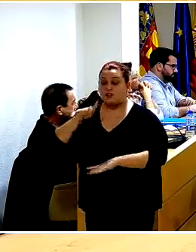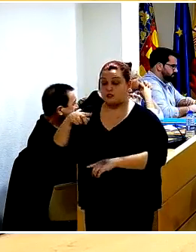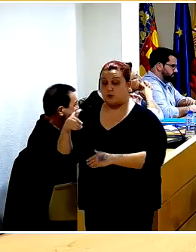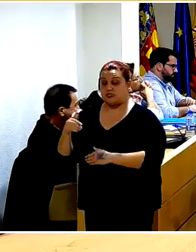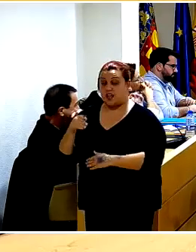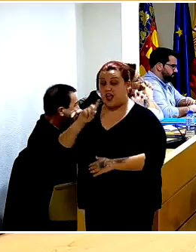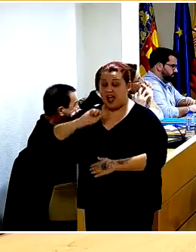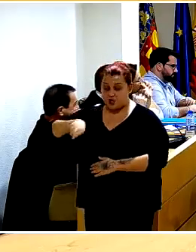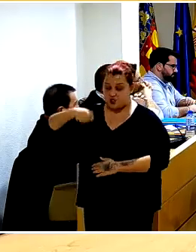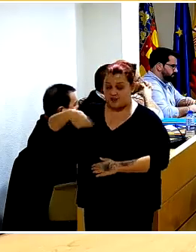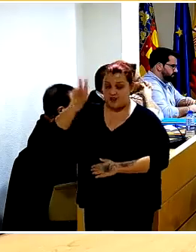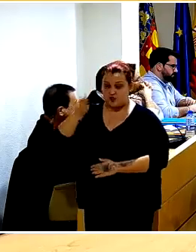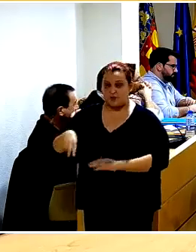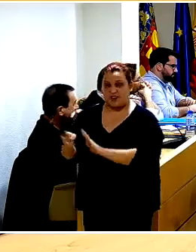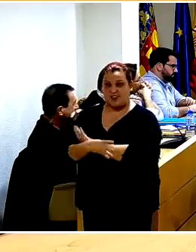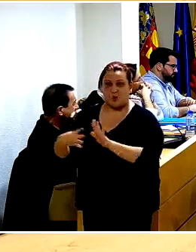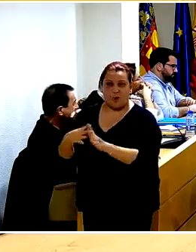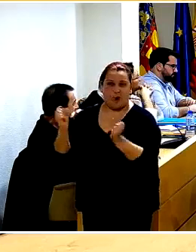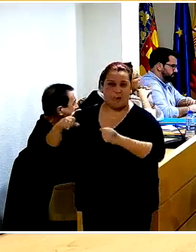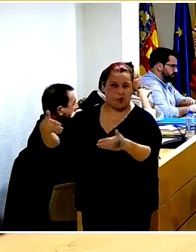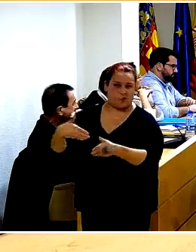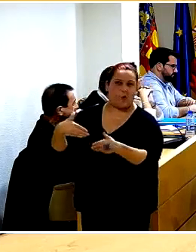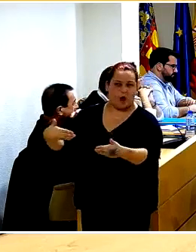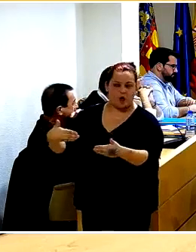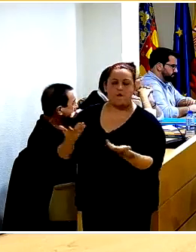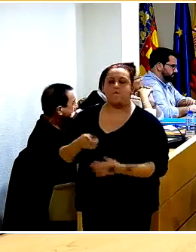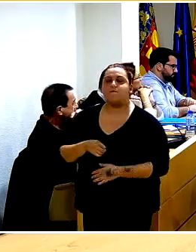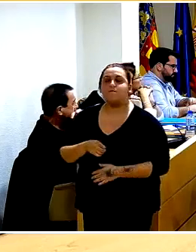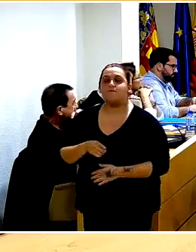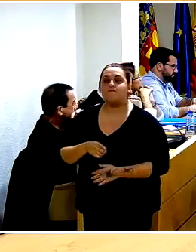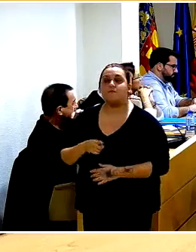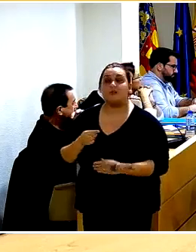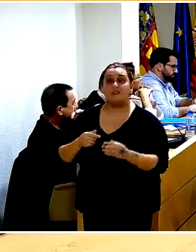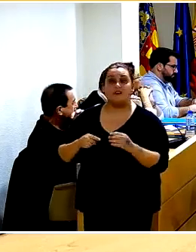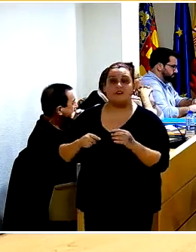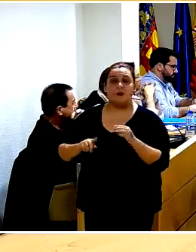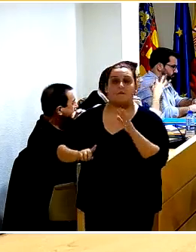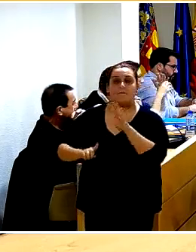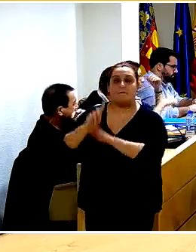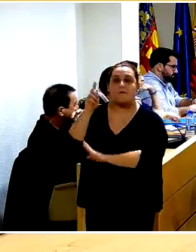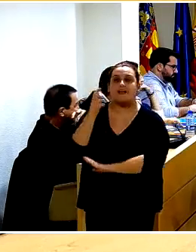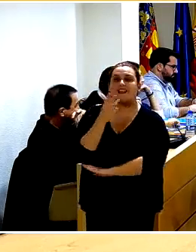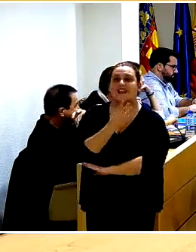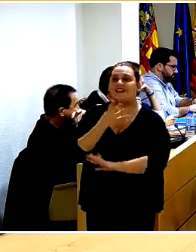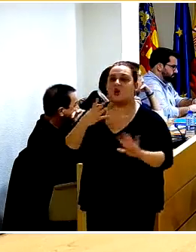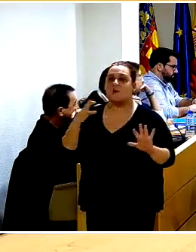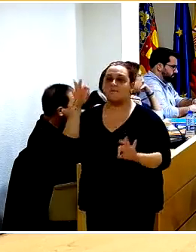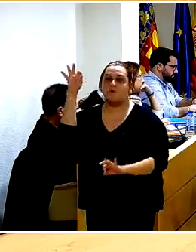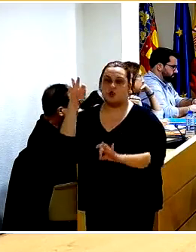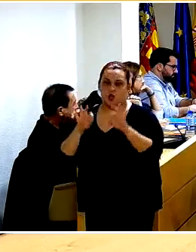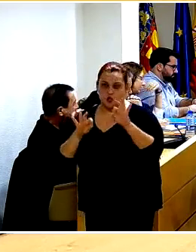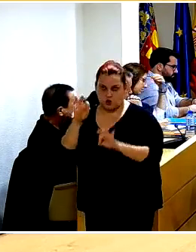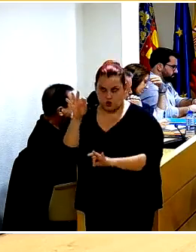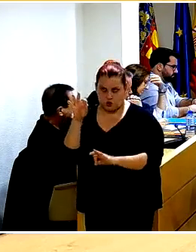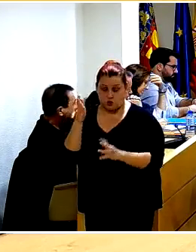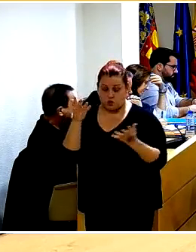2019 por la falta de acuerdo del equipo de gobierno, se ha incrementado en un 39%. Es decir,